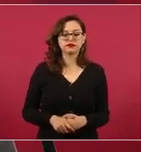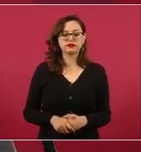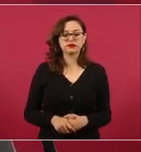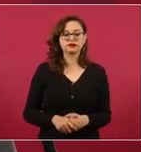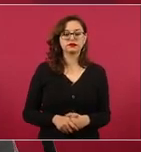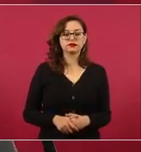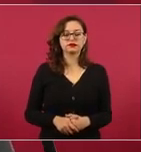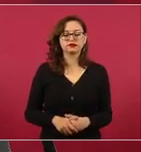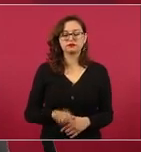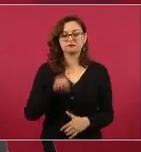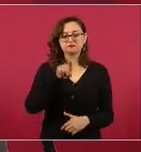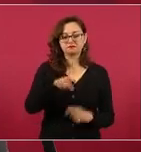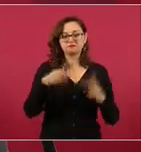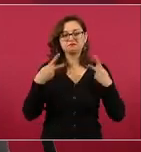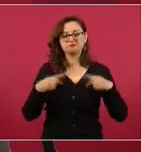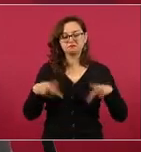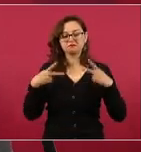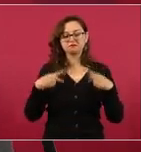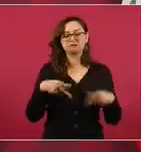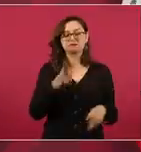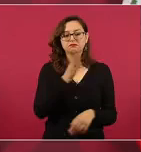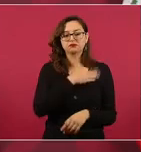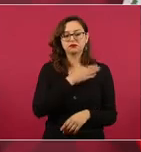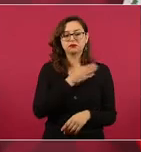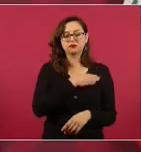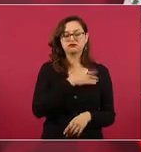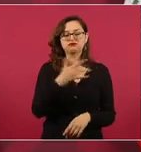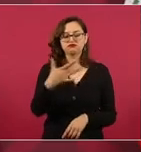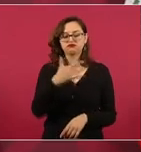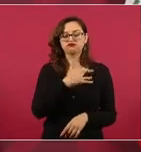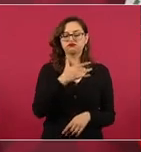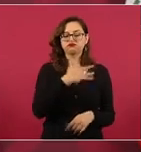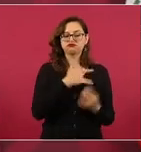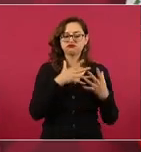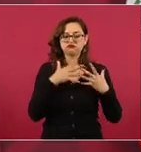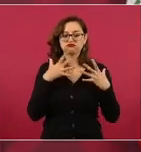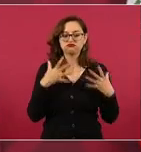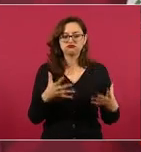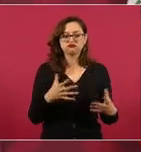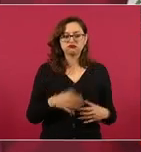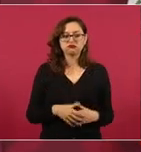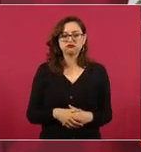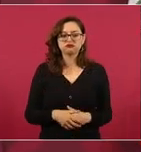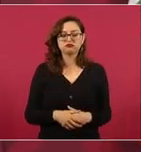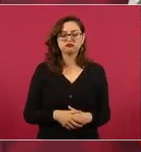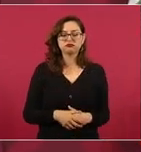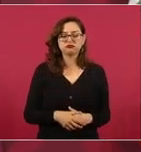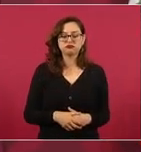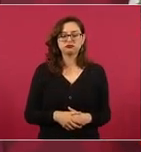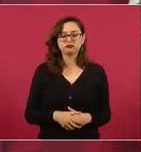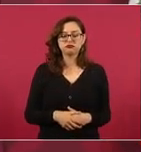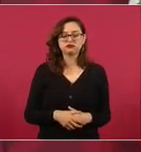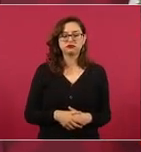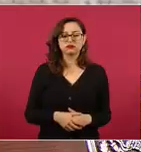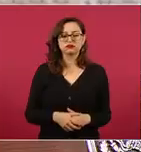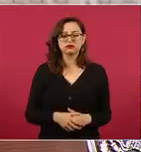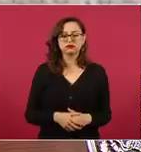una gente buena, de muy buen corazón. Y miren,